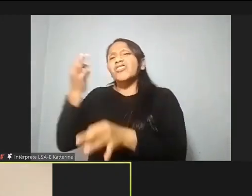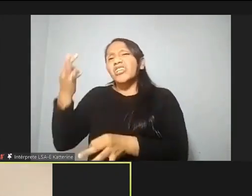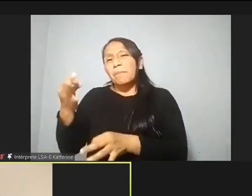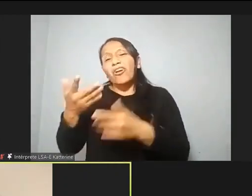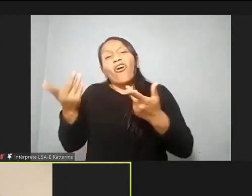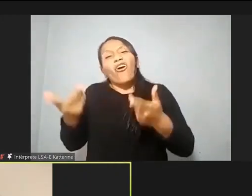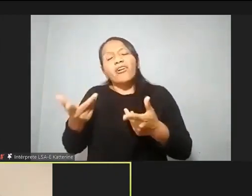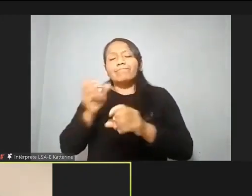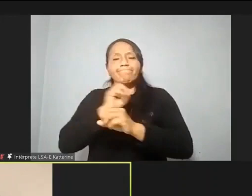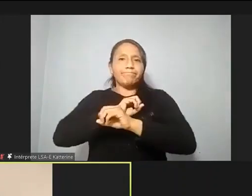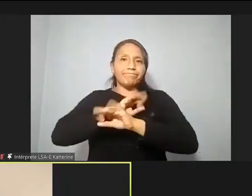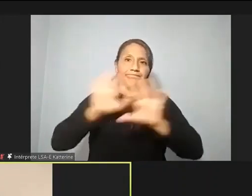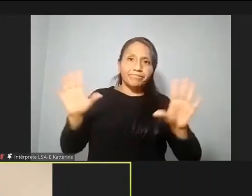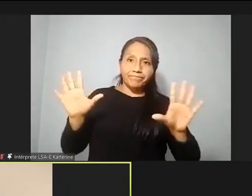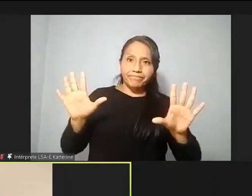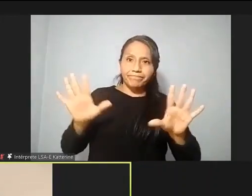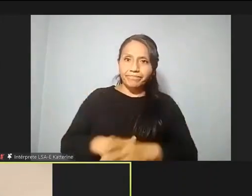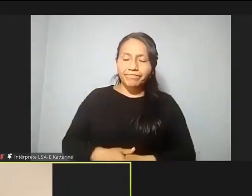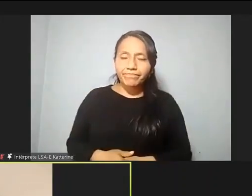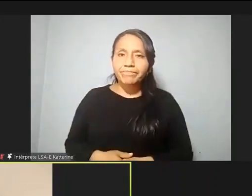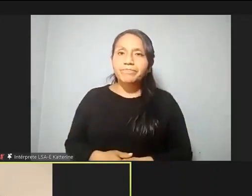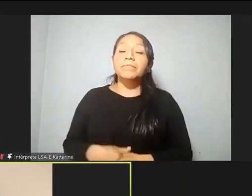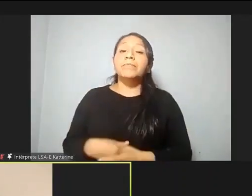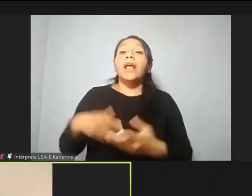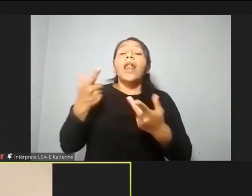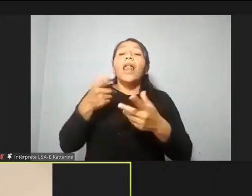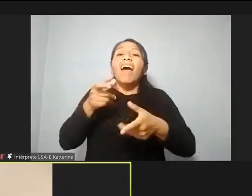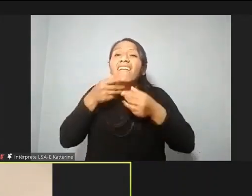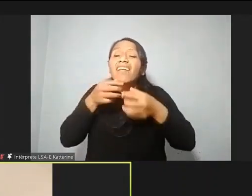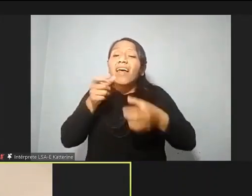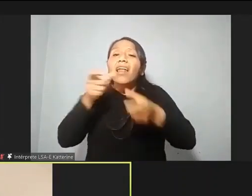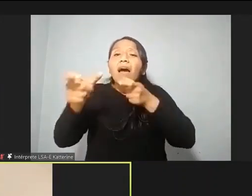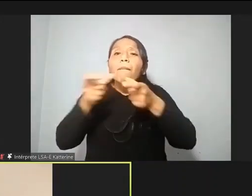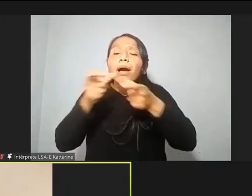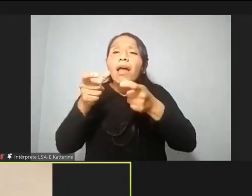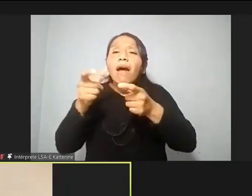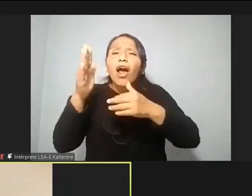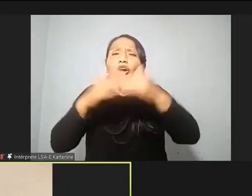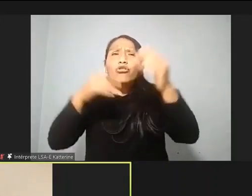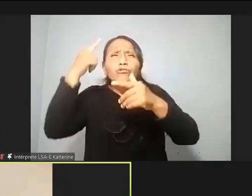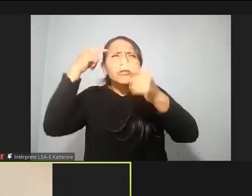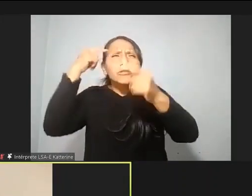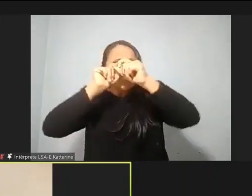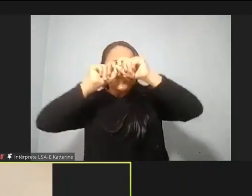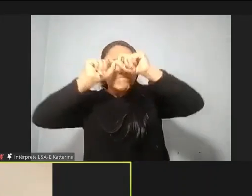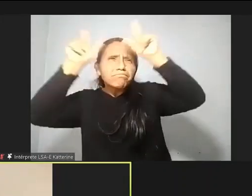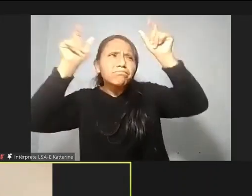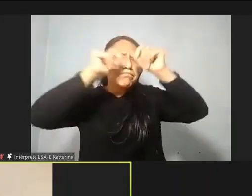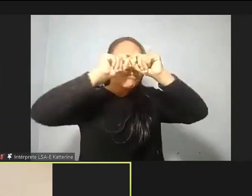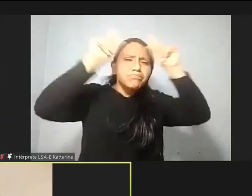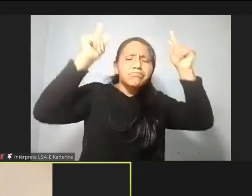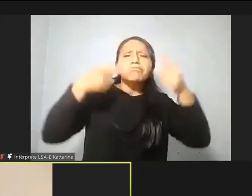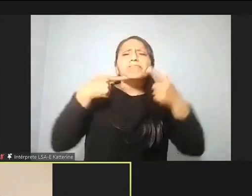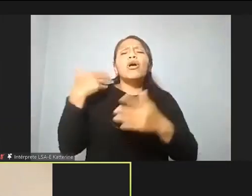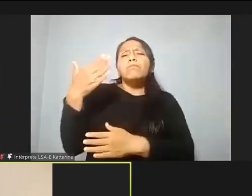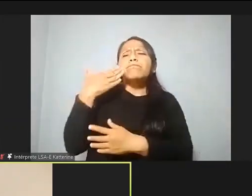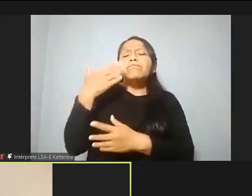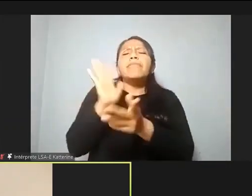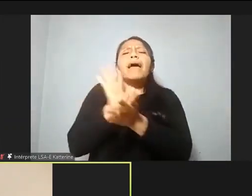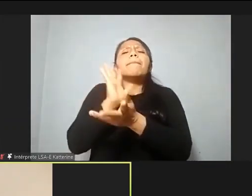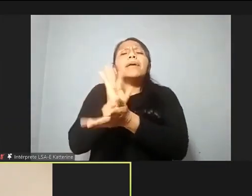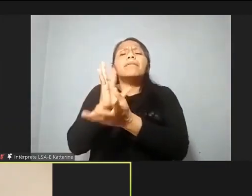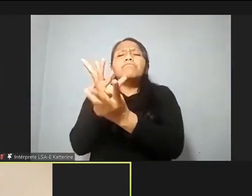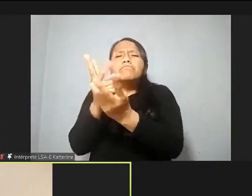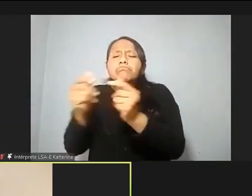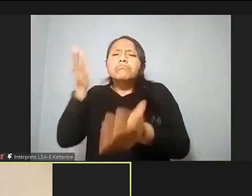atroz. Las palabras construyen realidades e imaginarios, como también los discursos invisibilizan,